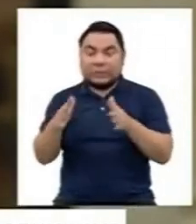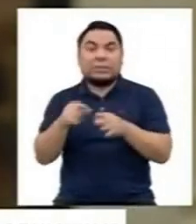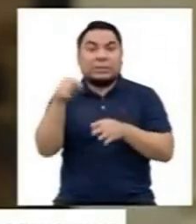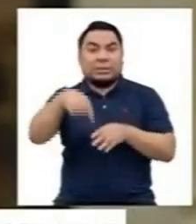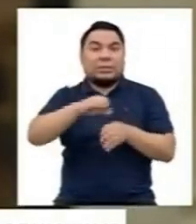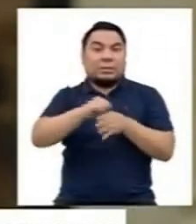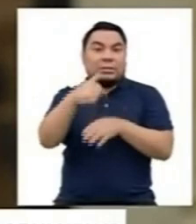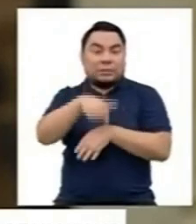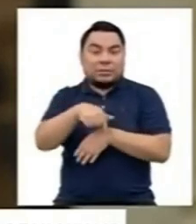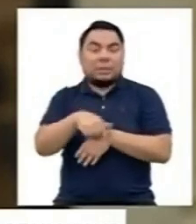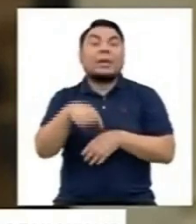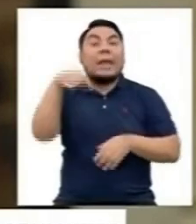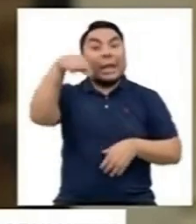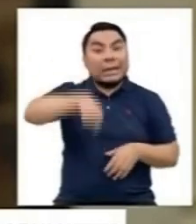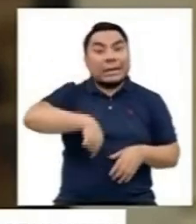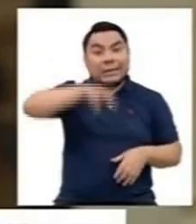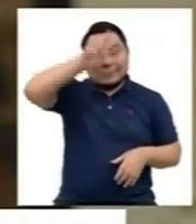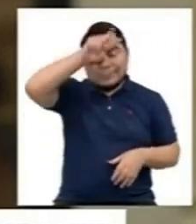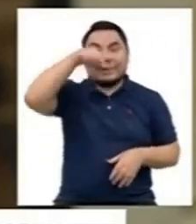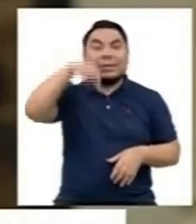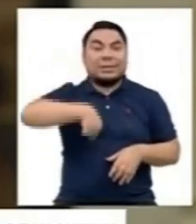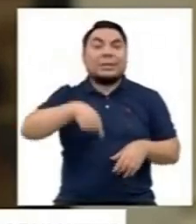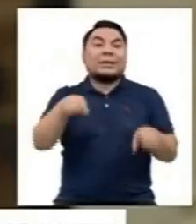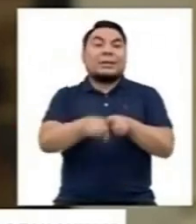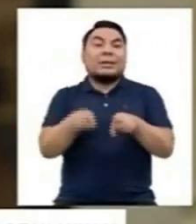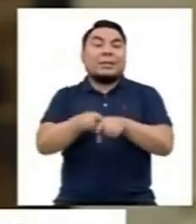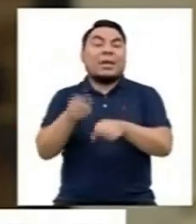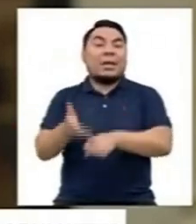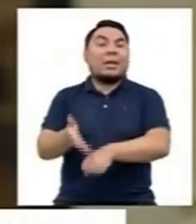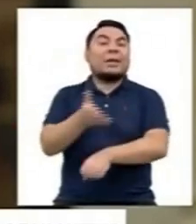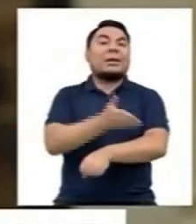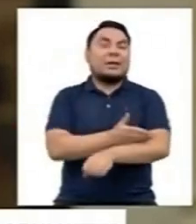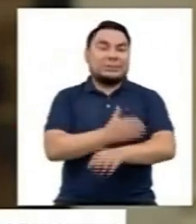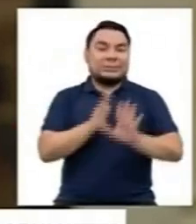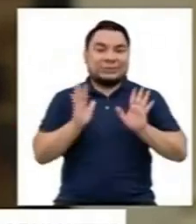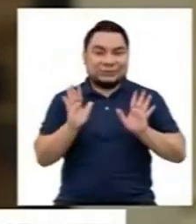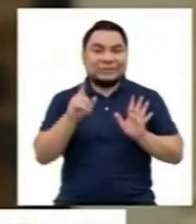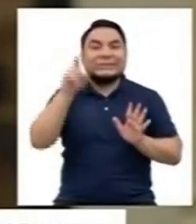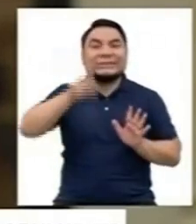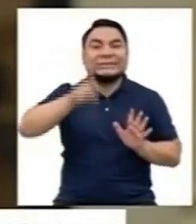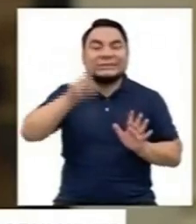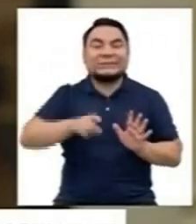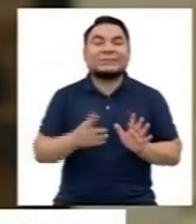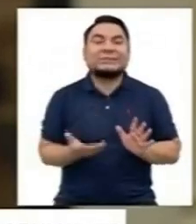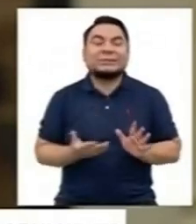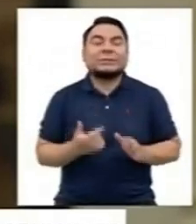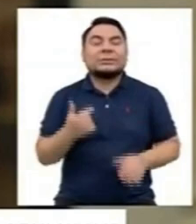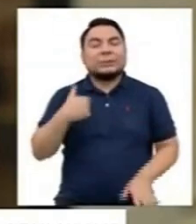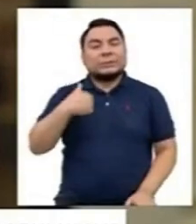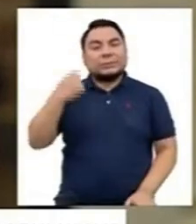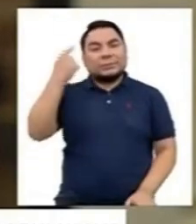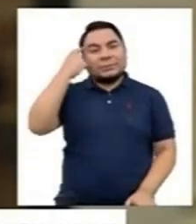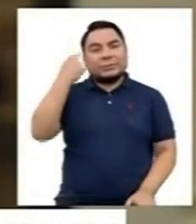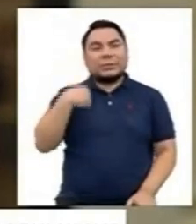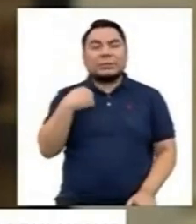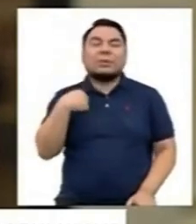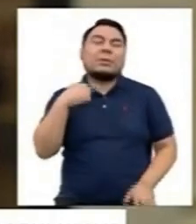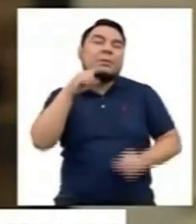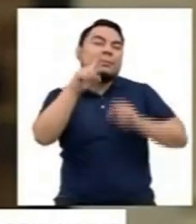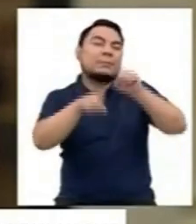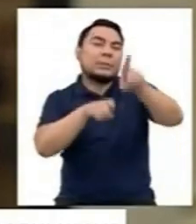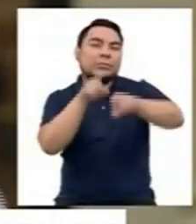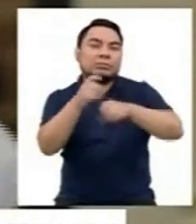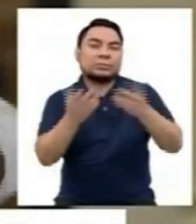copiar modelos de otros países. Por ejemplo, Japón el día de ayer ya liberó el plan de cómo lo van a desplegar las vacunas que ya tienen en